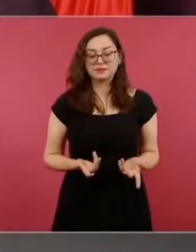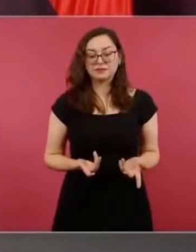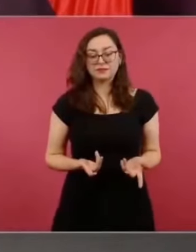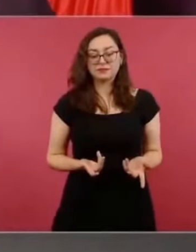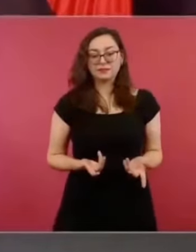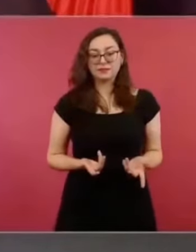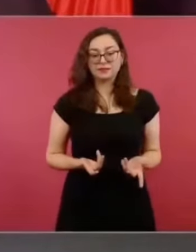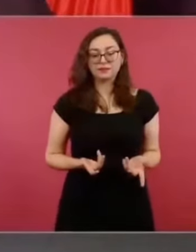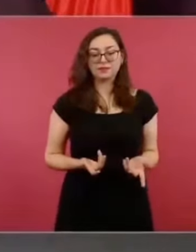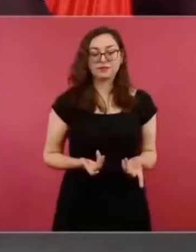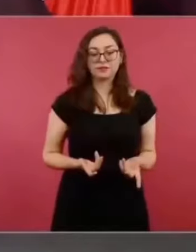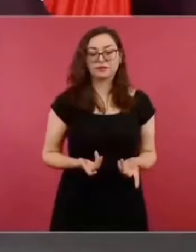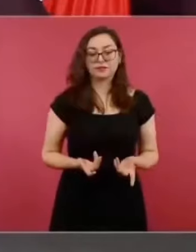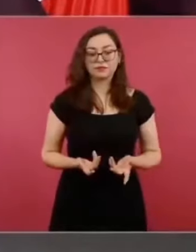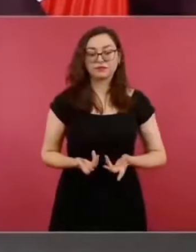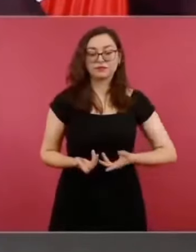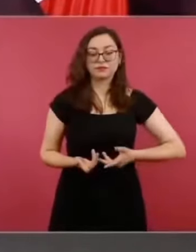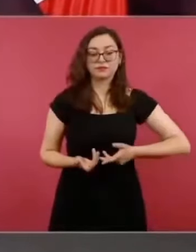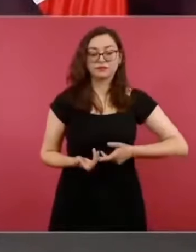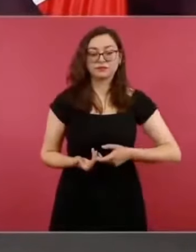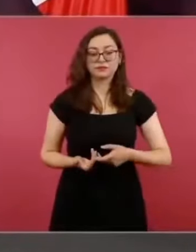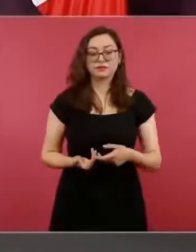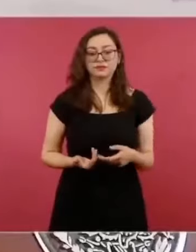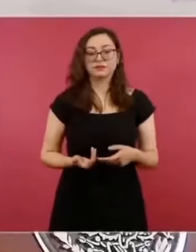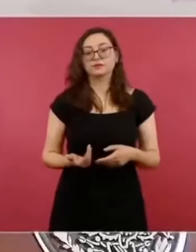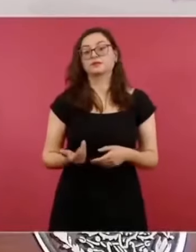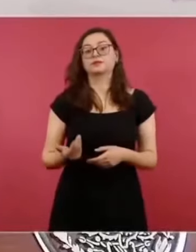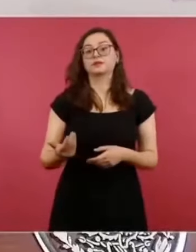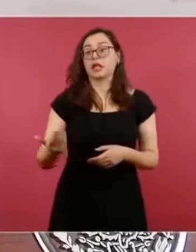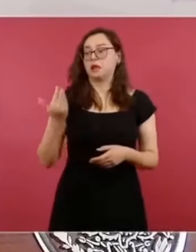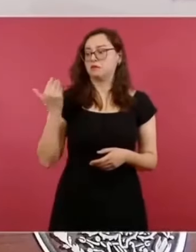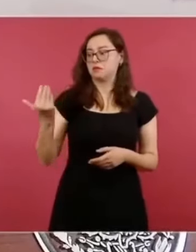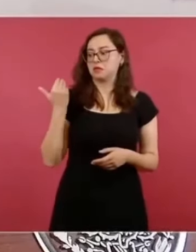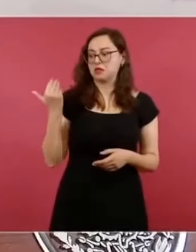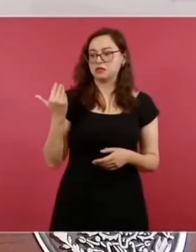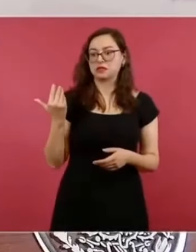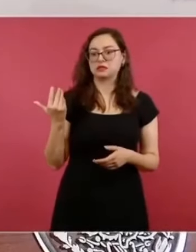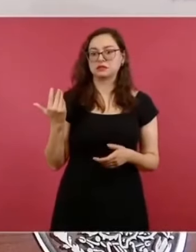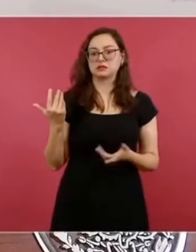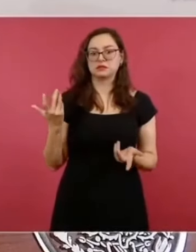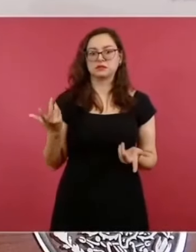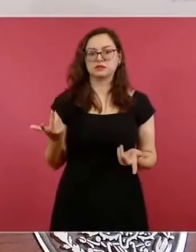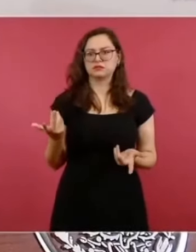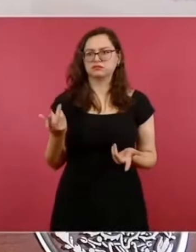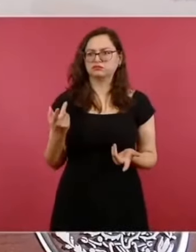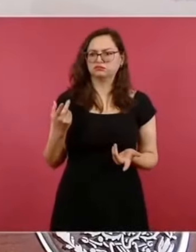el descubrimiento de las fosas.